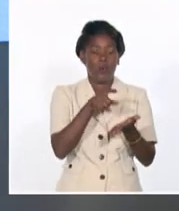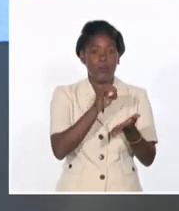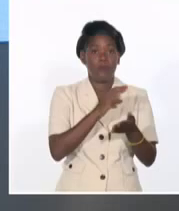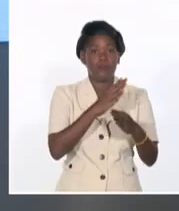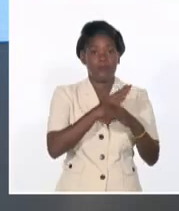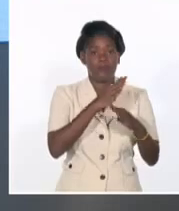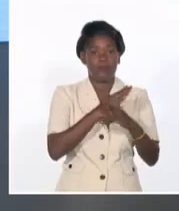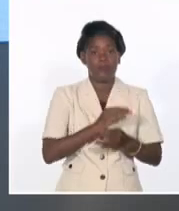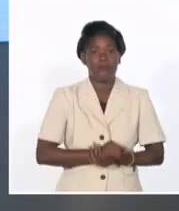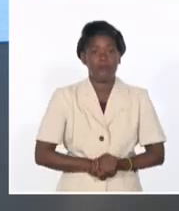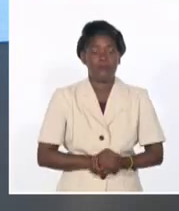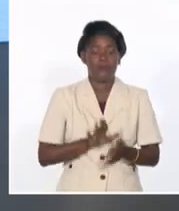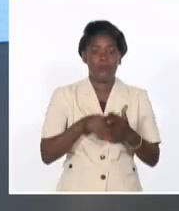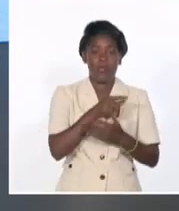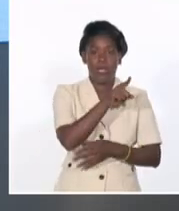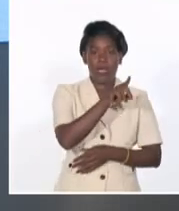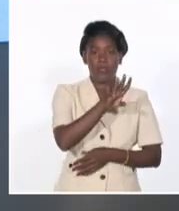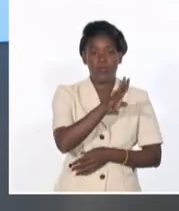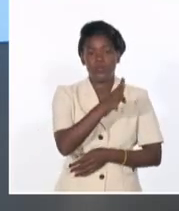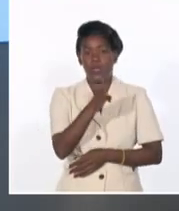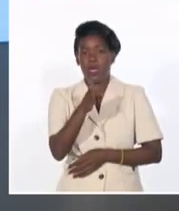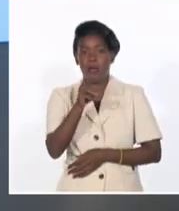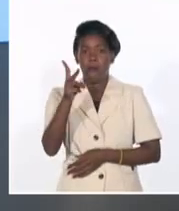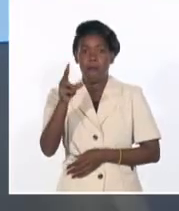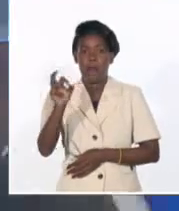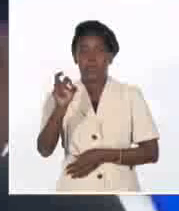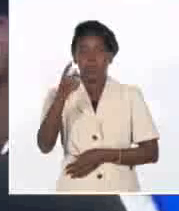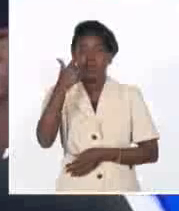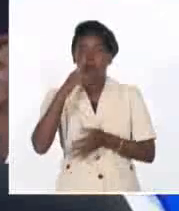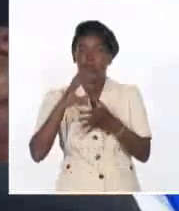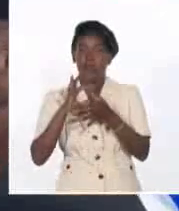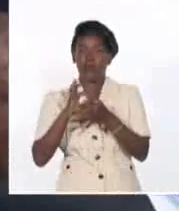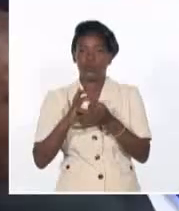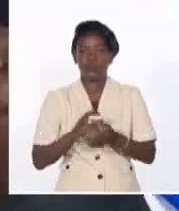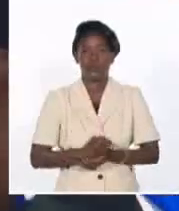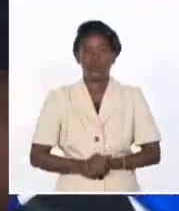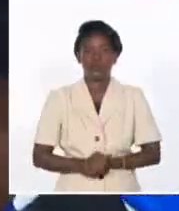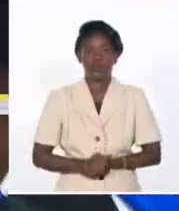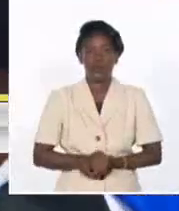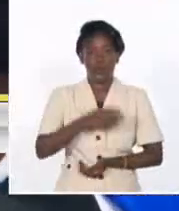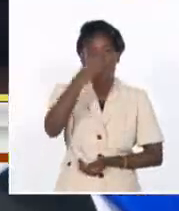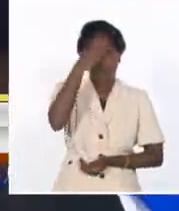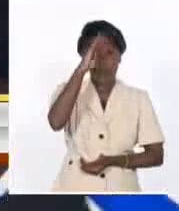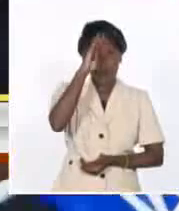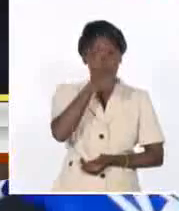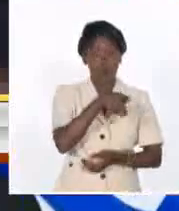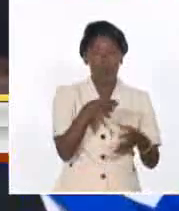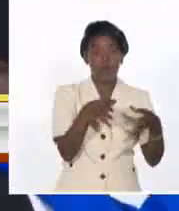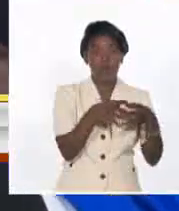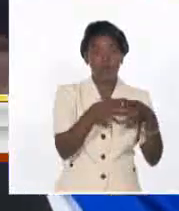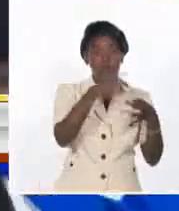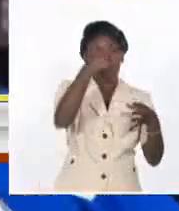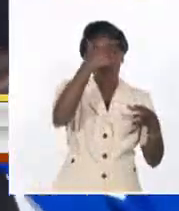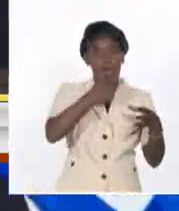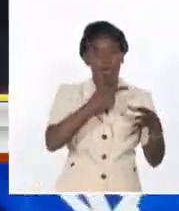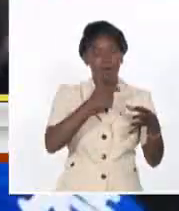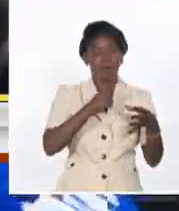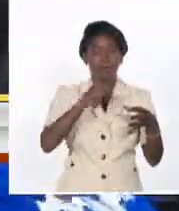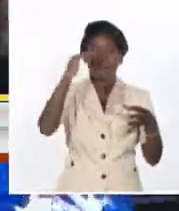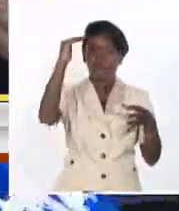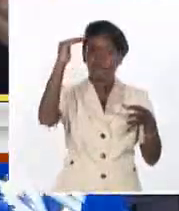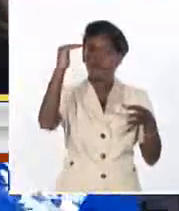Argentina, entre el 14 y el 20 de agosto. Los cubanos se ubican en el grupo A con los equipos de Bahamas, Panamá y